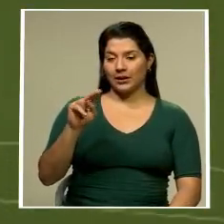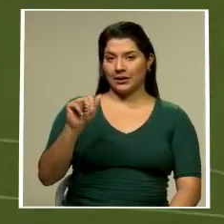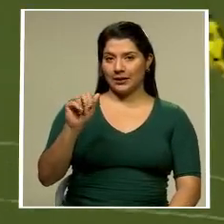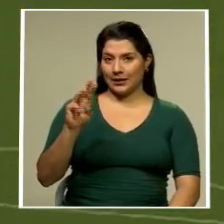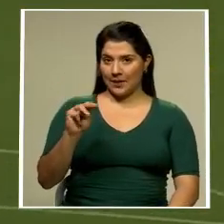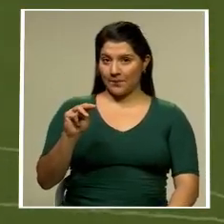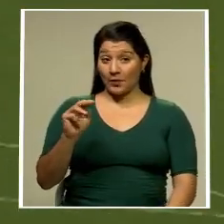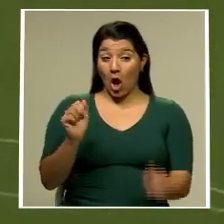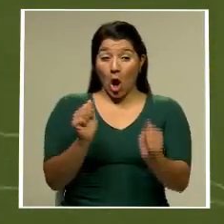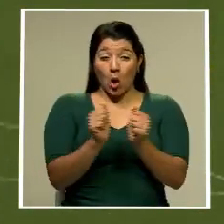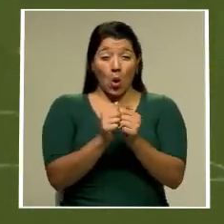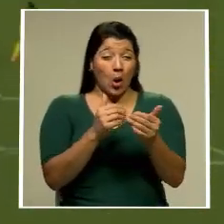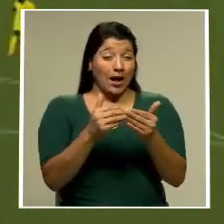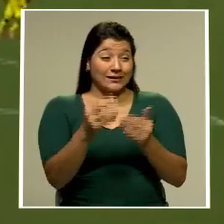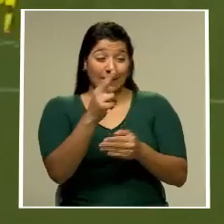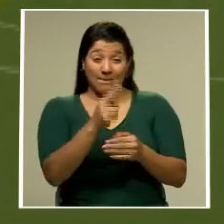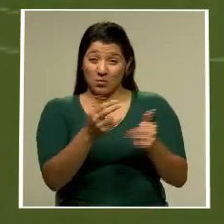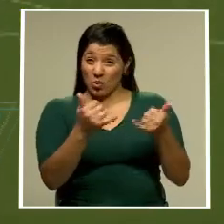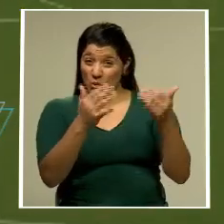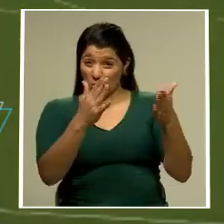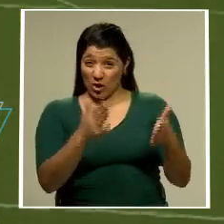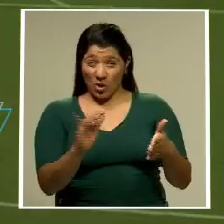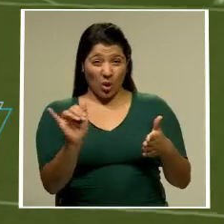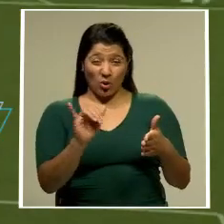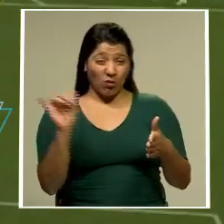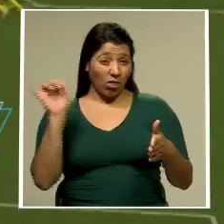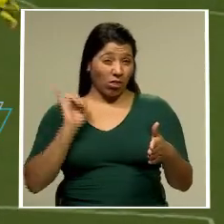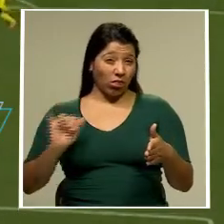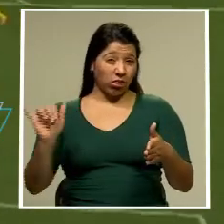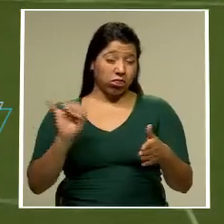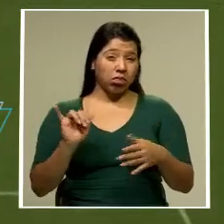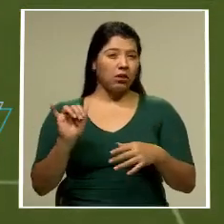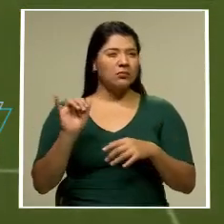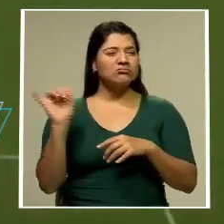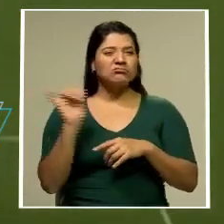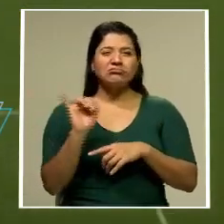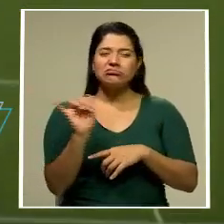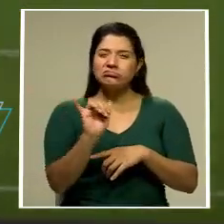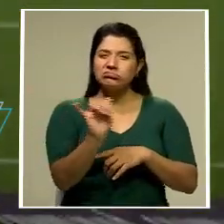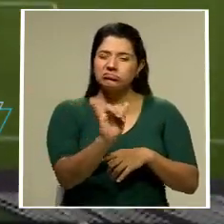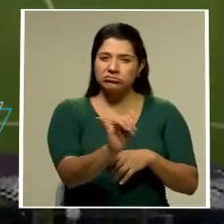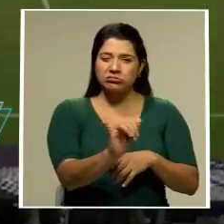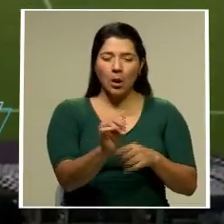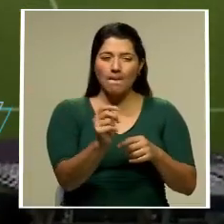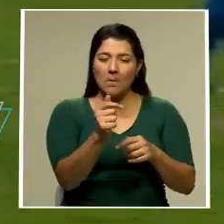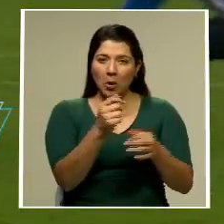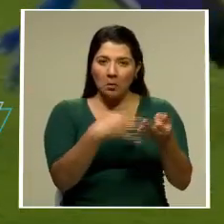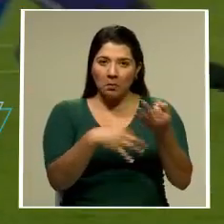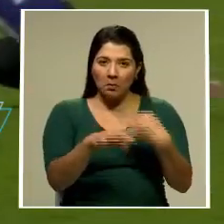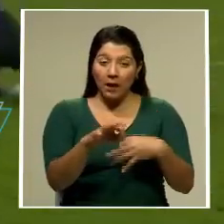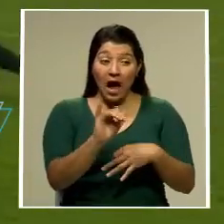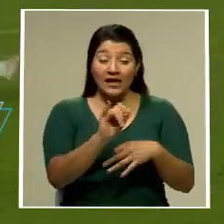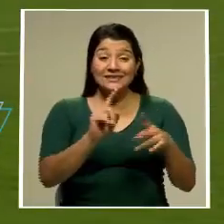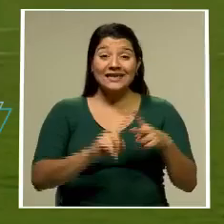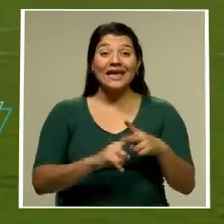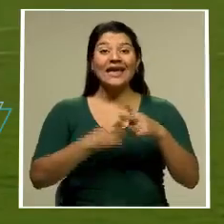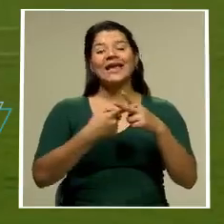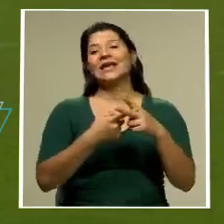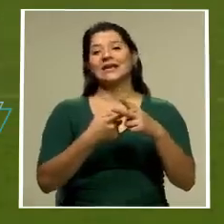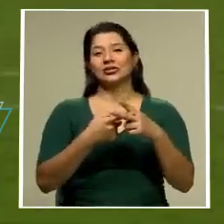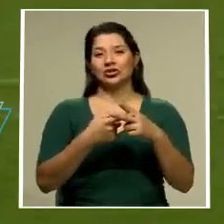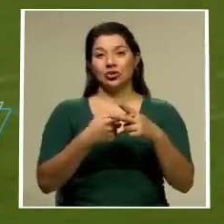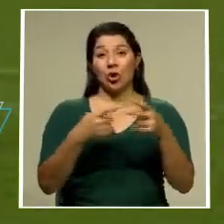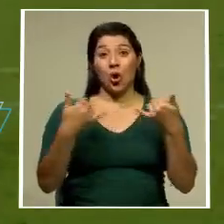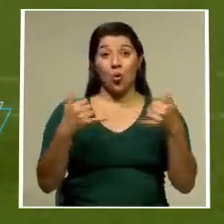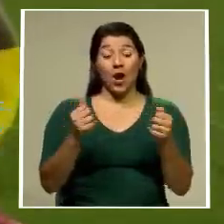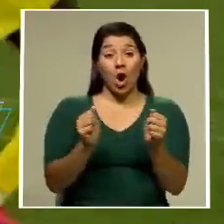Con casi los mismos jugadores que desde hace varios años visten la camiseta tricolor y con muy pocos cambios, así inició la era del técnico Luis